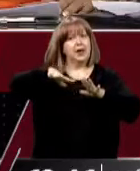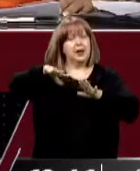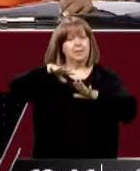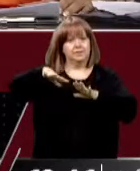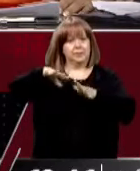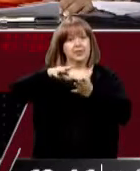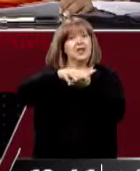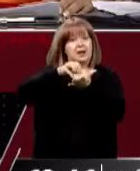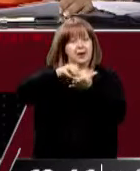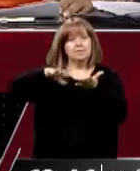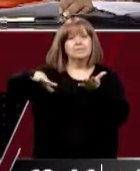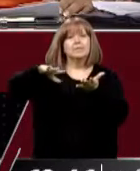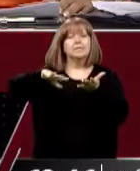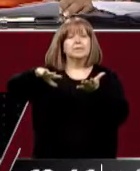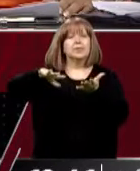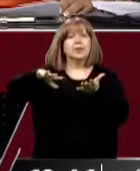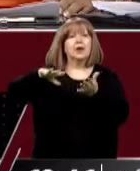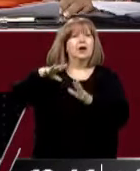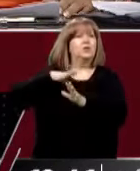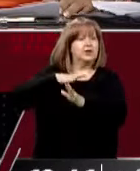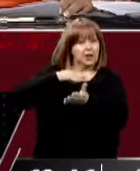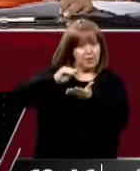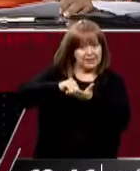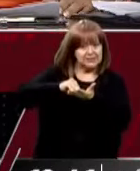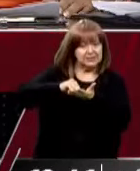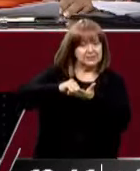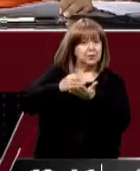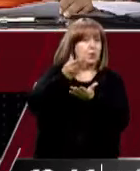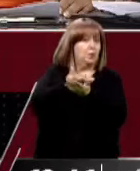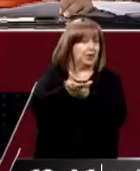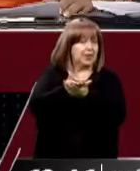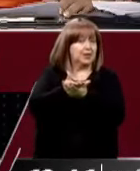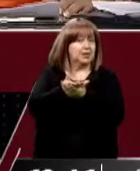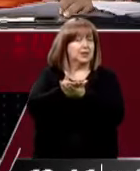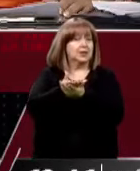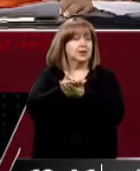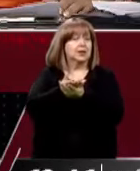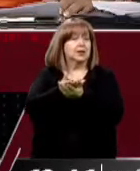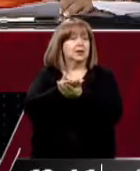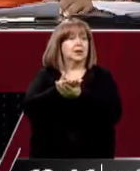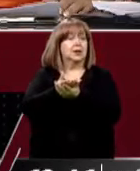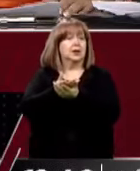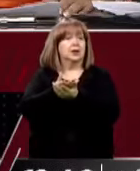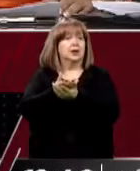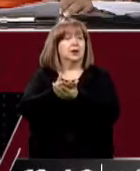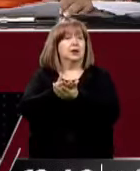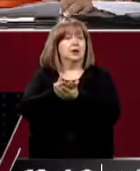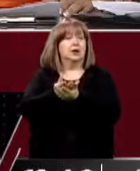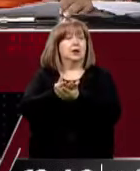hoy. ¿Cuánta otra tierra está todavía en discusión y pendiente de reconocimiento según ustedes? ¿La tienen